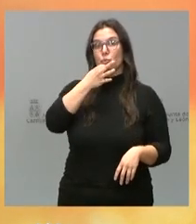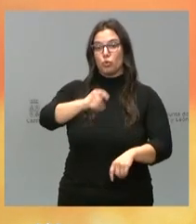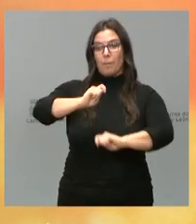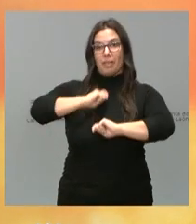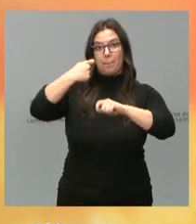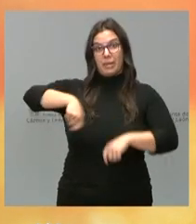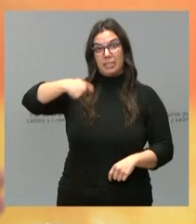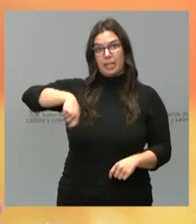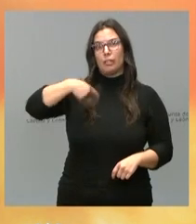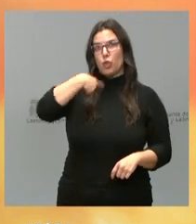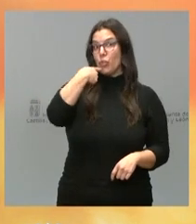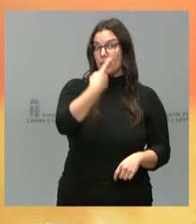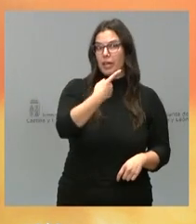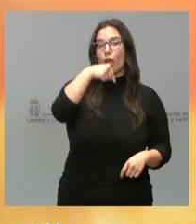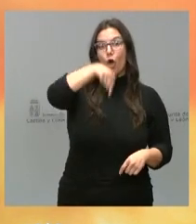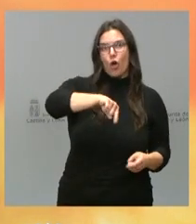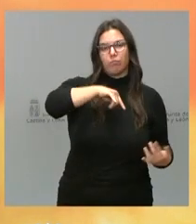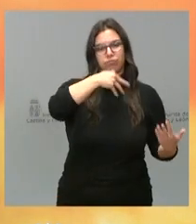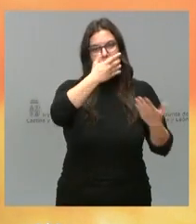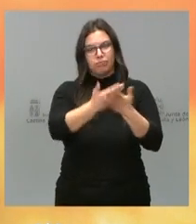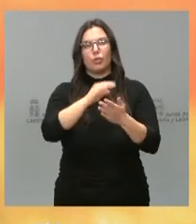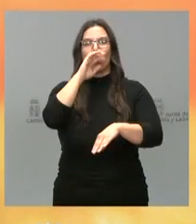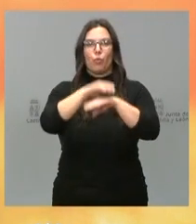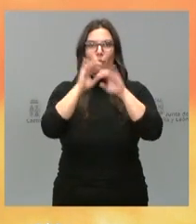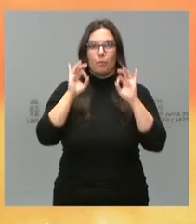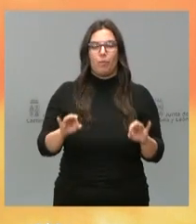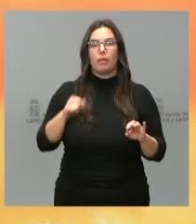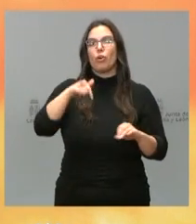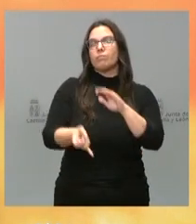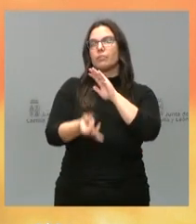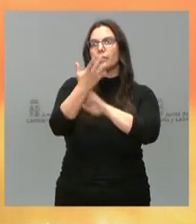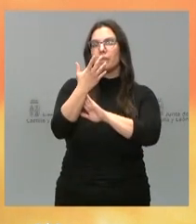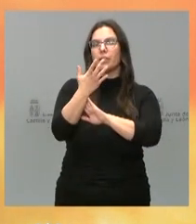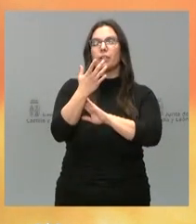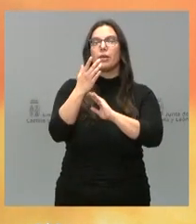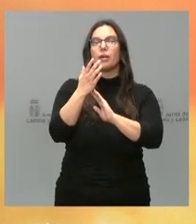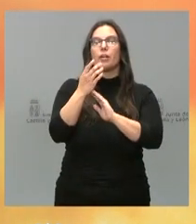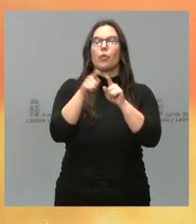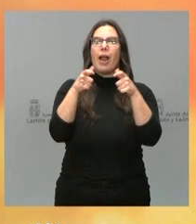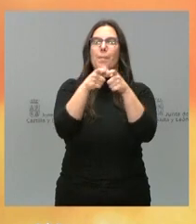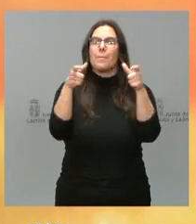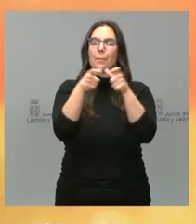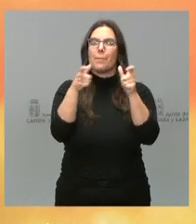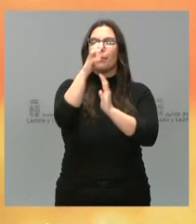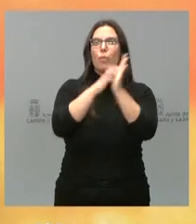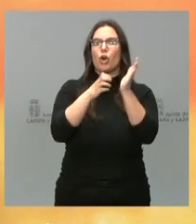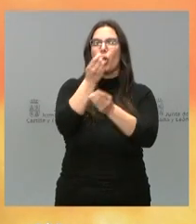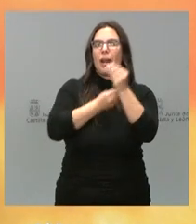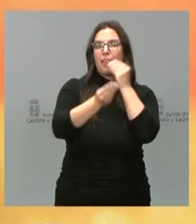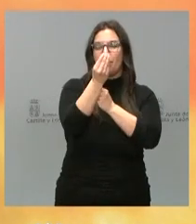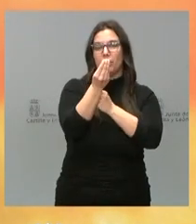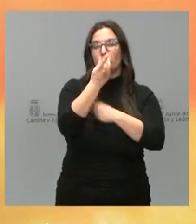investidura y que hoy cumplimos la puesta en marcha del Bono nacimiento vamos a apoyar